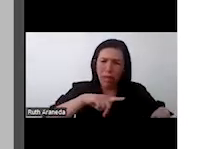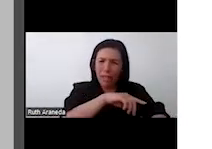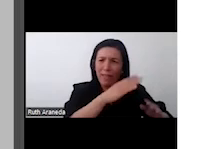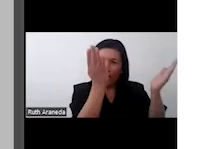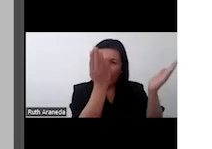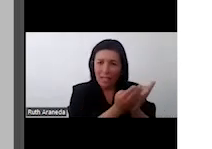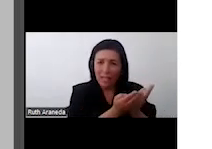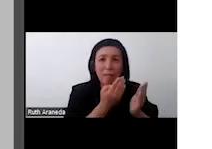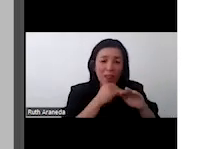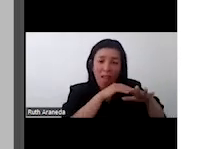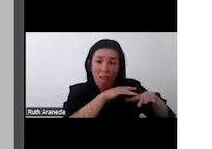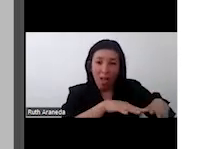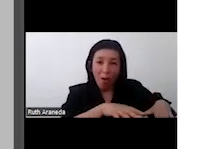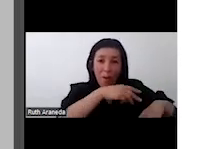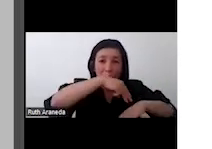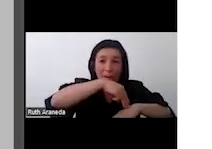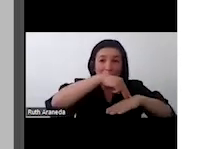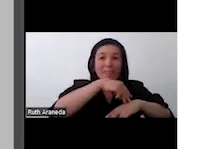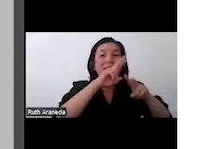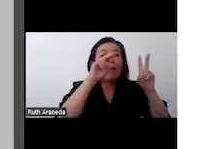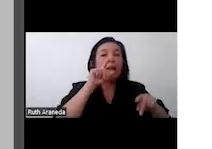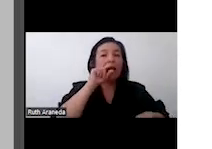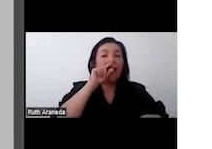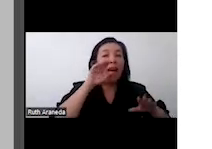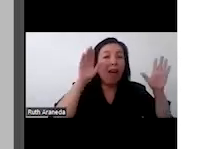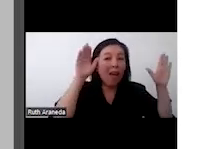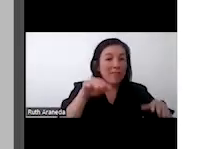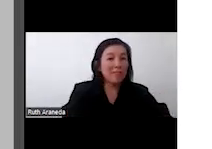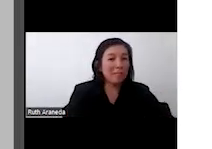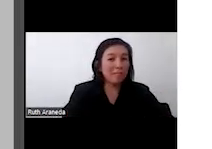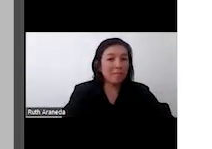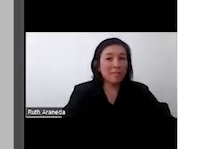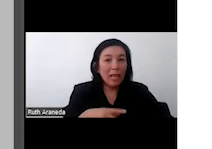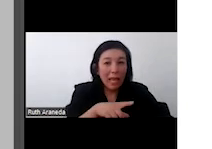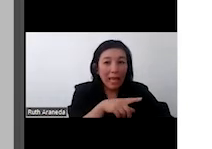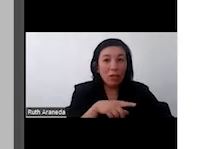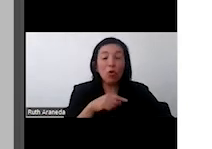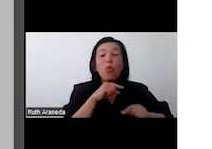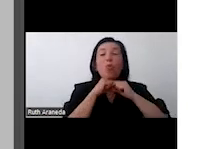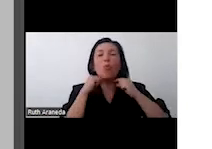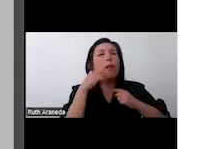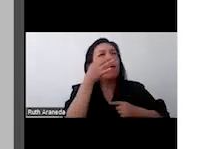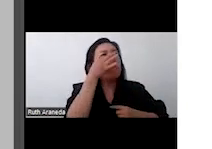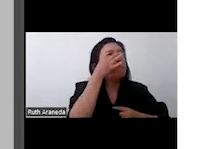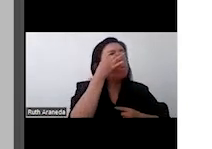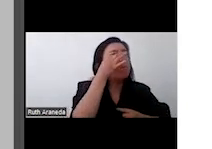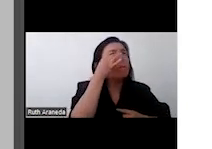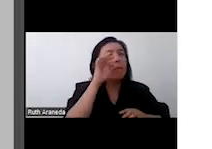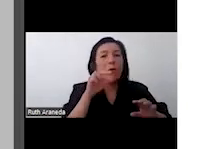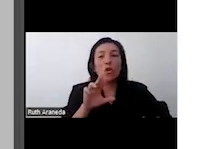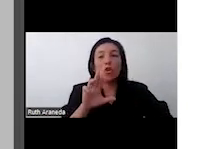estero del Marga Marga, sobre las aves. Y en ese momento alcanzaron a clasificar al menos 93